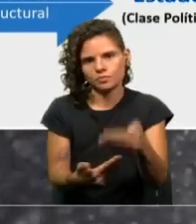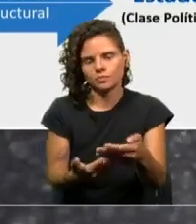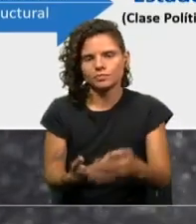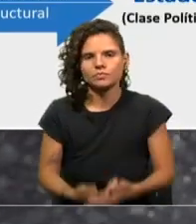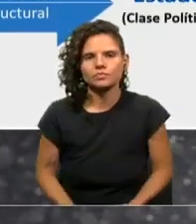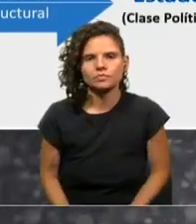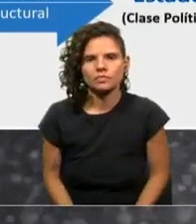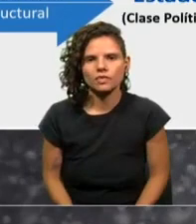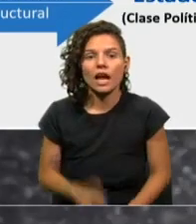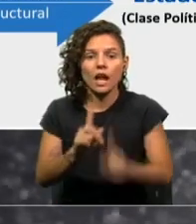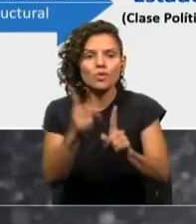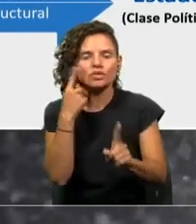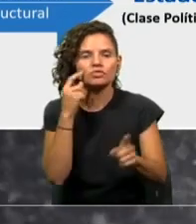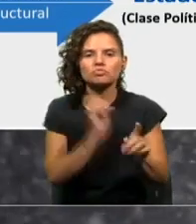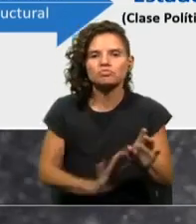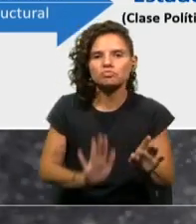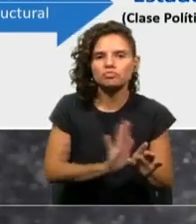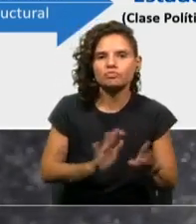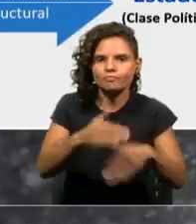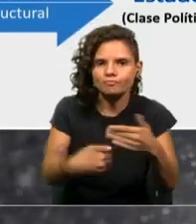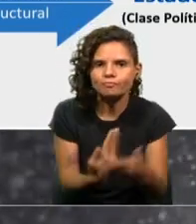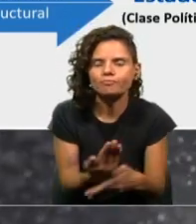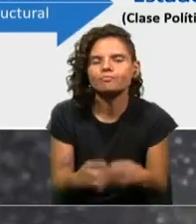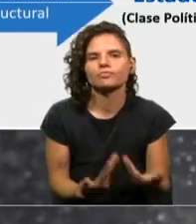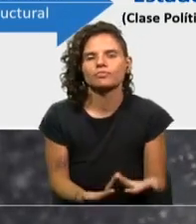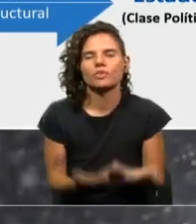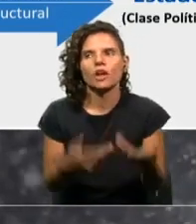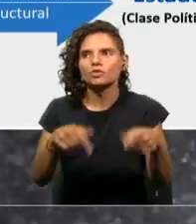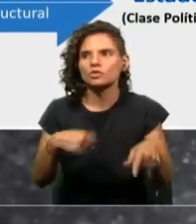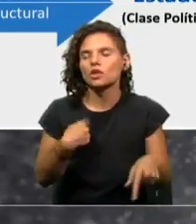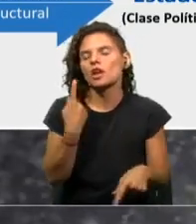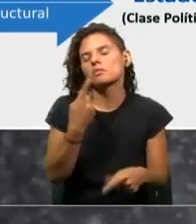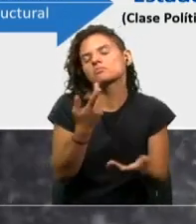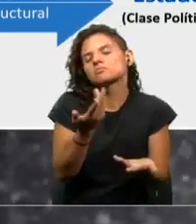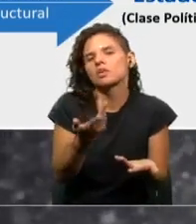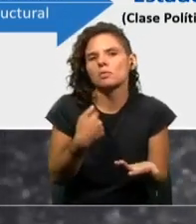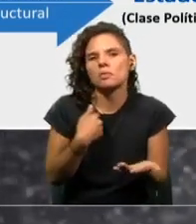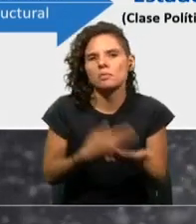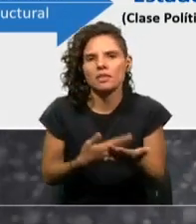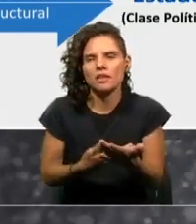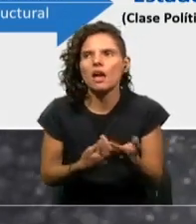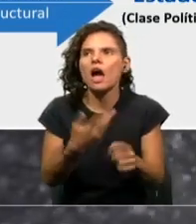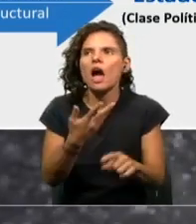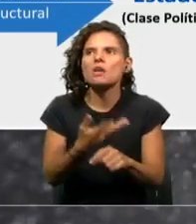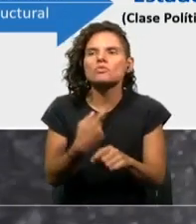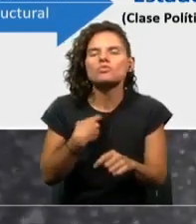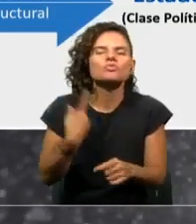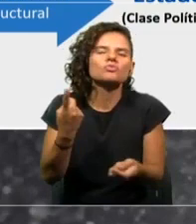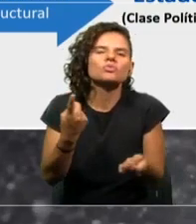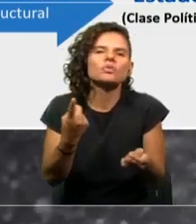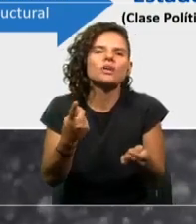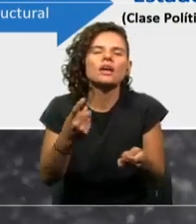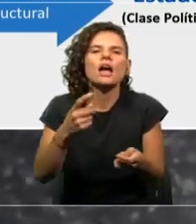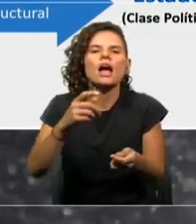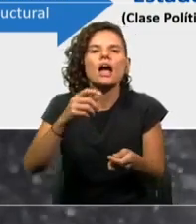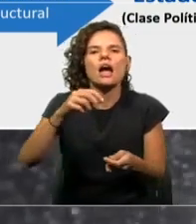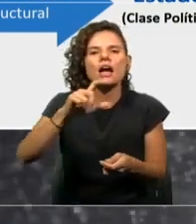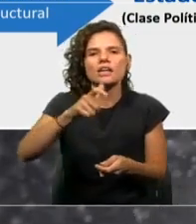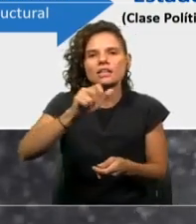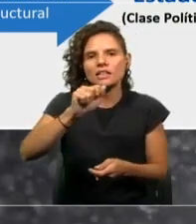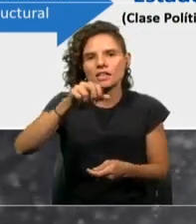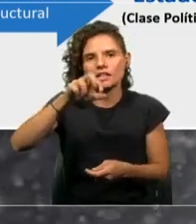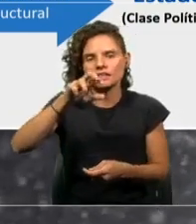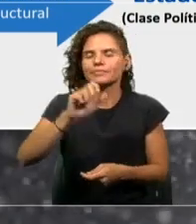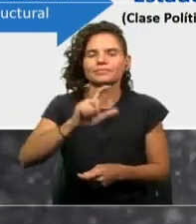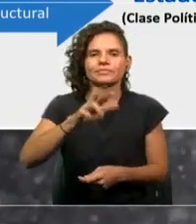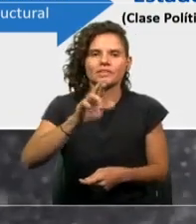Que se conservan. Entonces, bueno, les planteo aquí la tesis de Gramsci al respecto. Gramsci es Antonio Gramsci, un pensador italiano que se